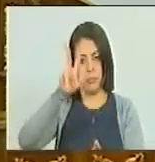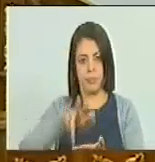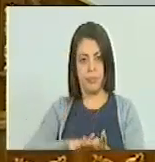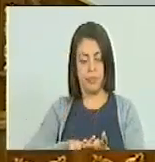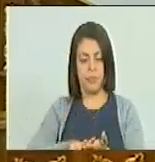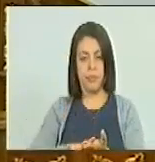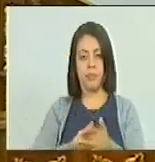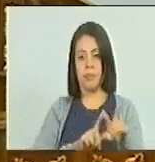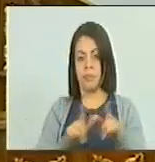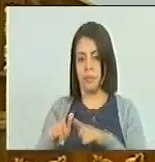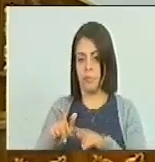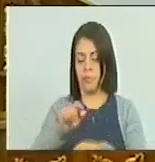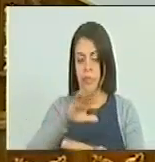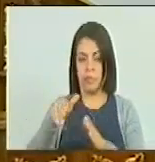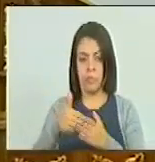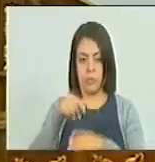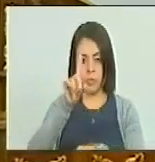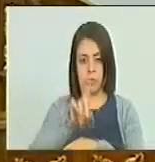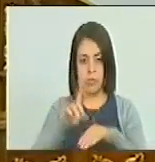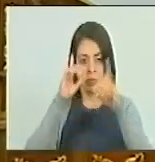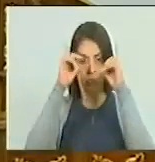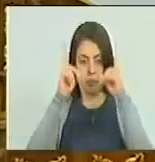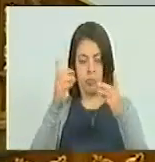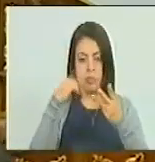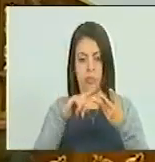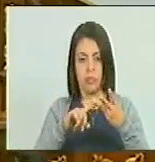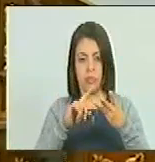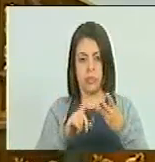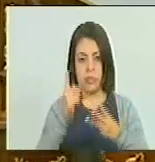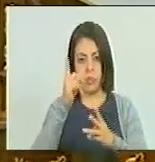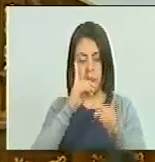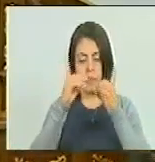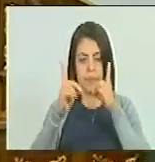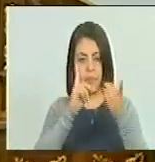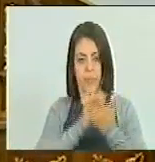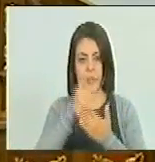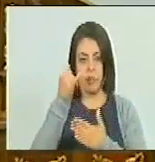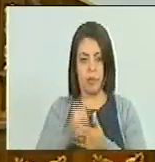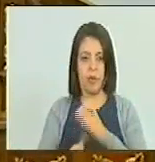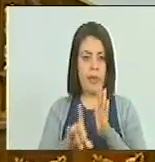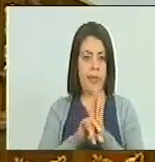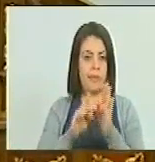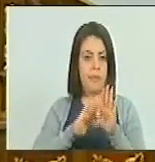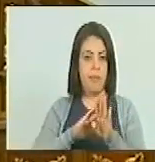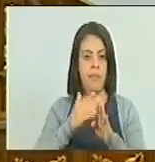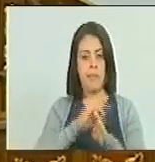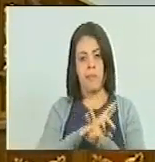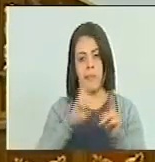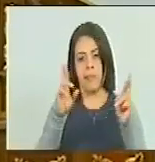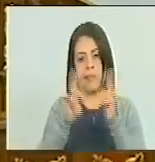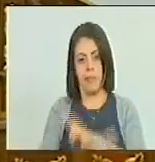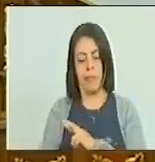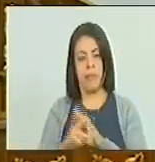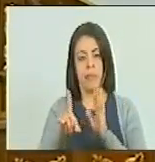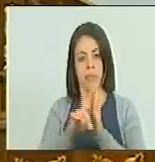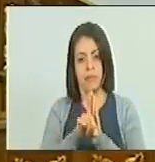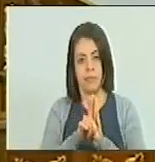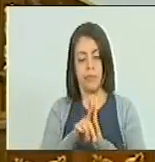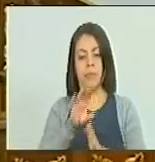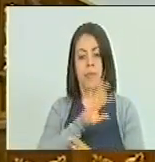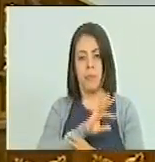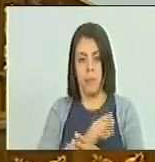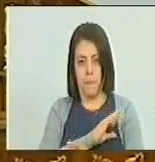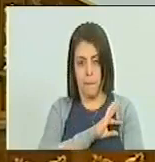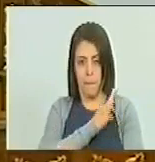resultó aprobado por unanimidad. Tercero, primera discusión del proyecto de ley de reforma parcial del decreto con